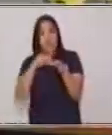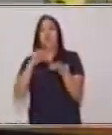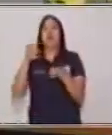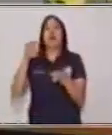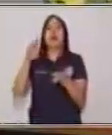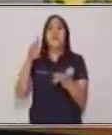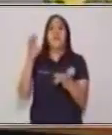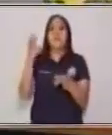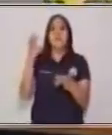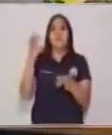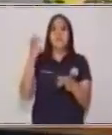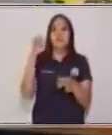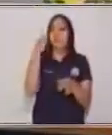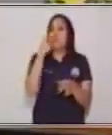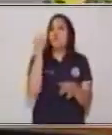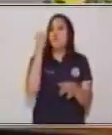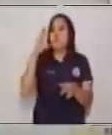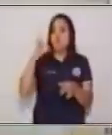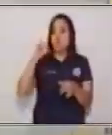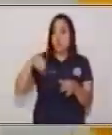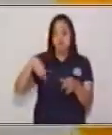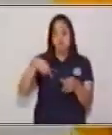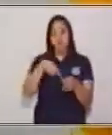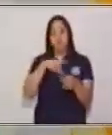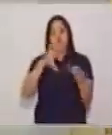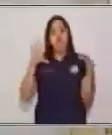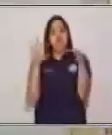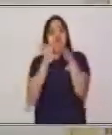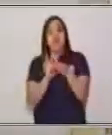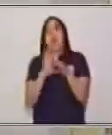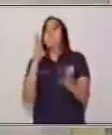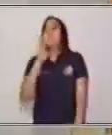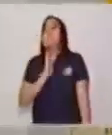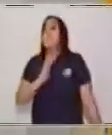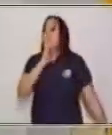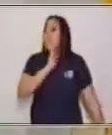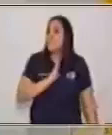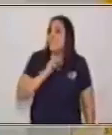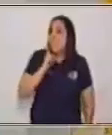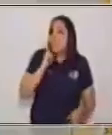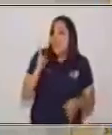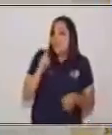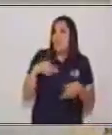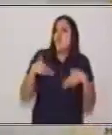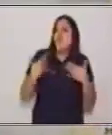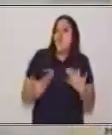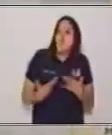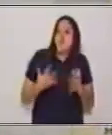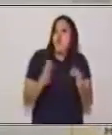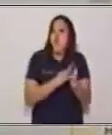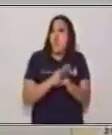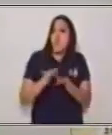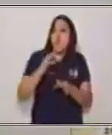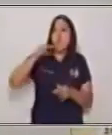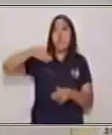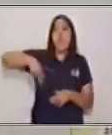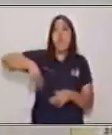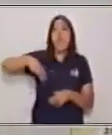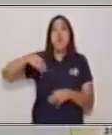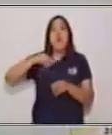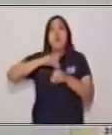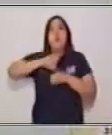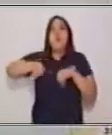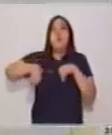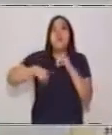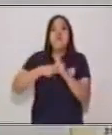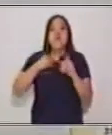construcción exocéntrica. Y en este momento, de bachillerato va a funcionarme como un modificador